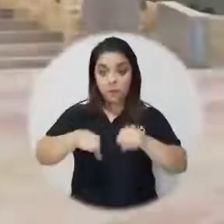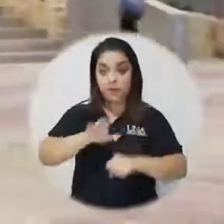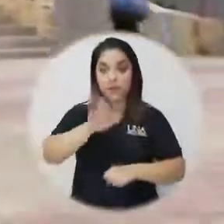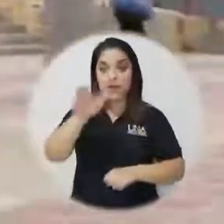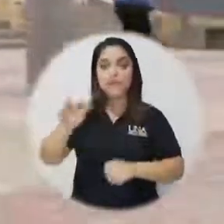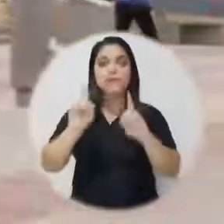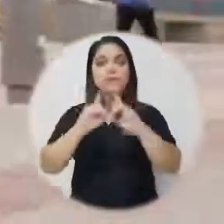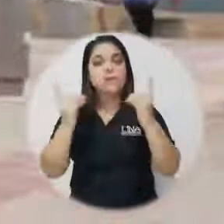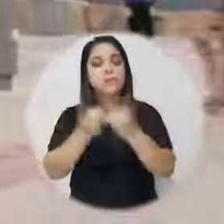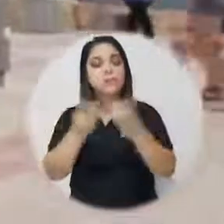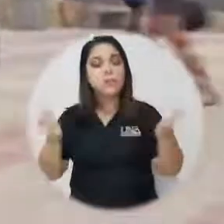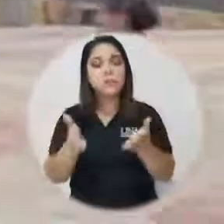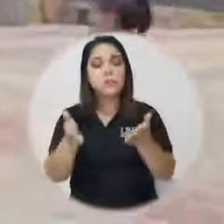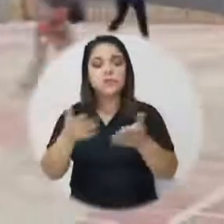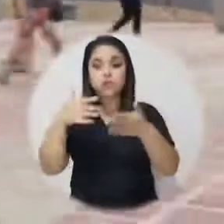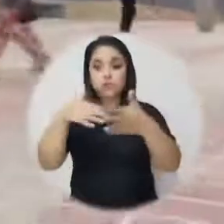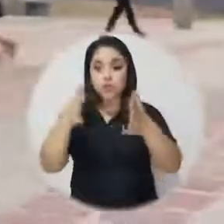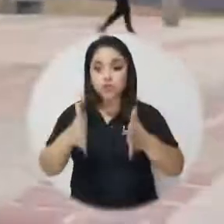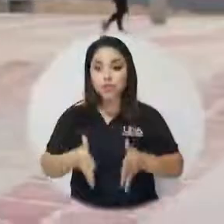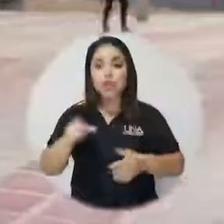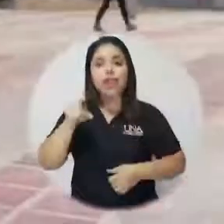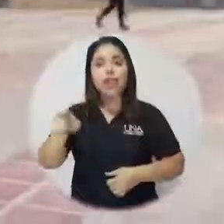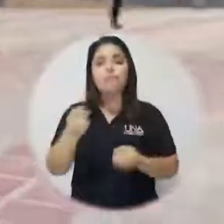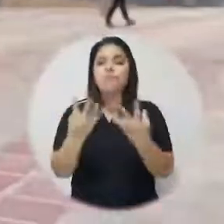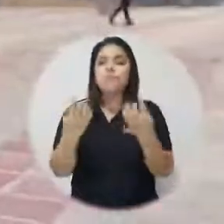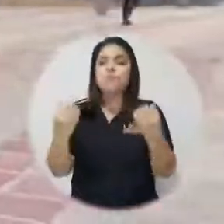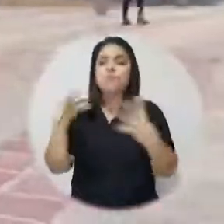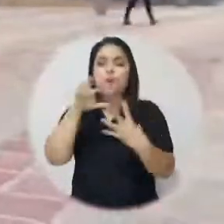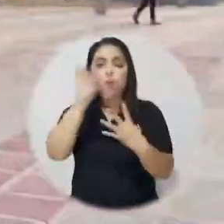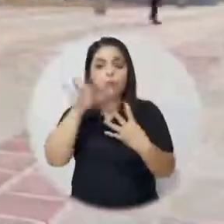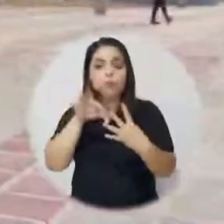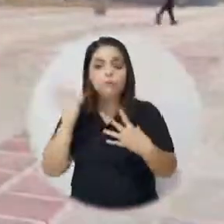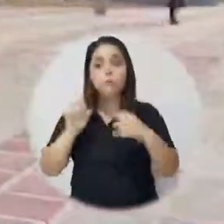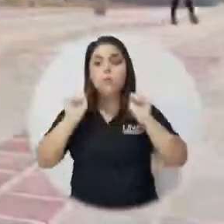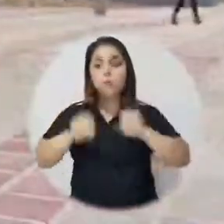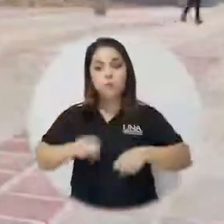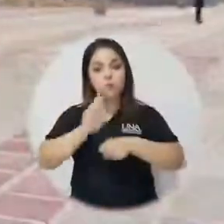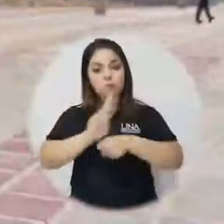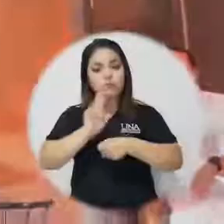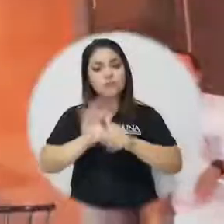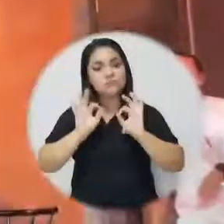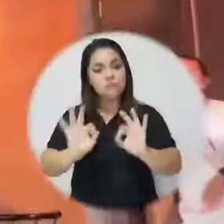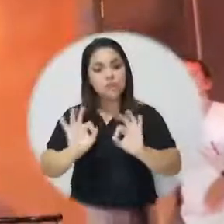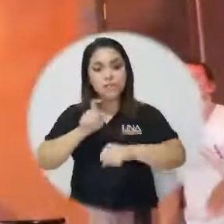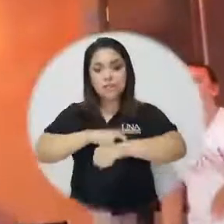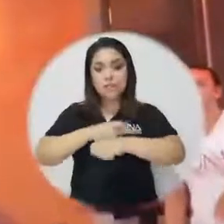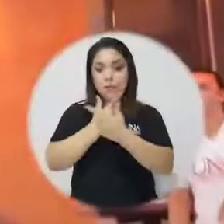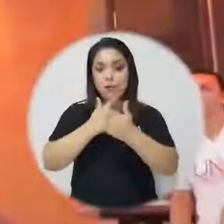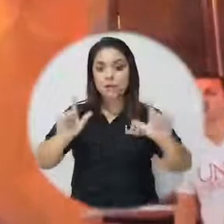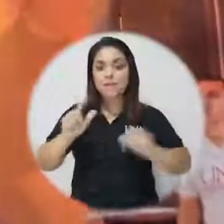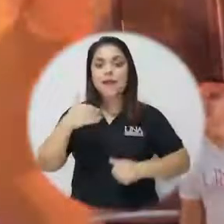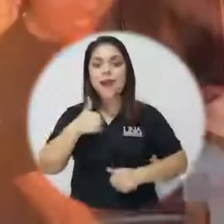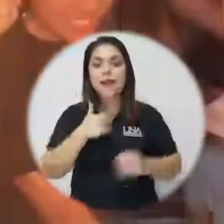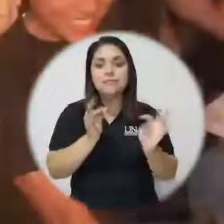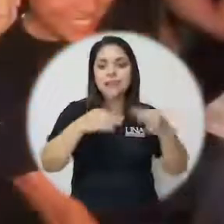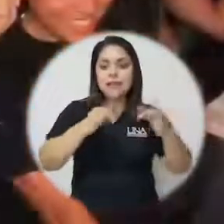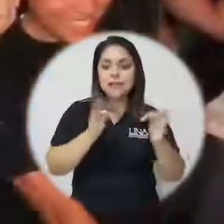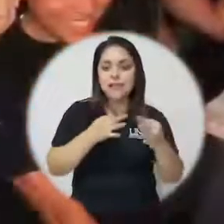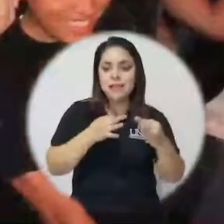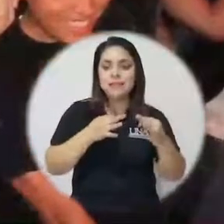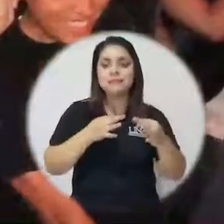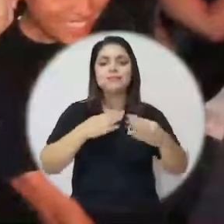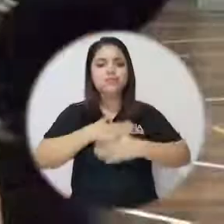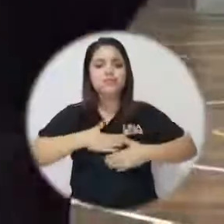Promoción Estudiantil. Aquí te ofrecemos múltiples opciones para el buen uso de tu tiempo libre. Contamos con talleres recreativos